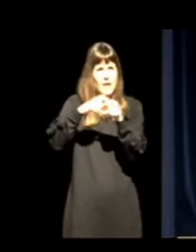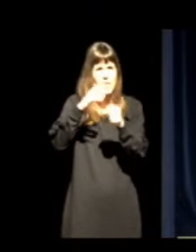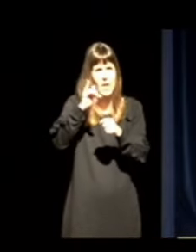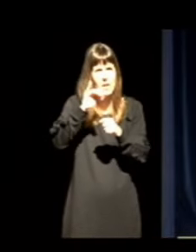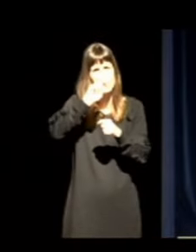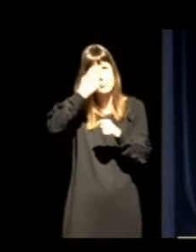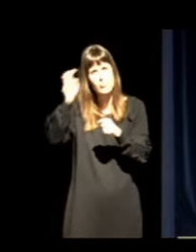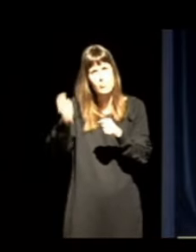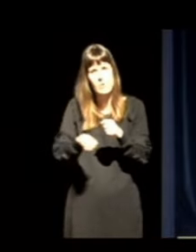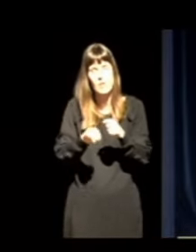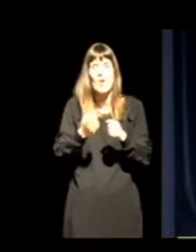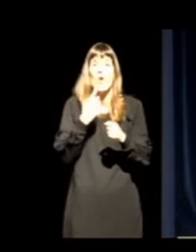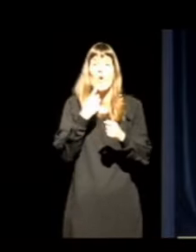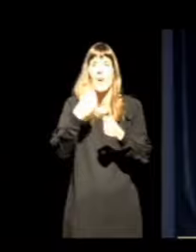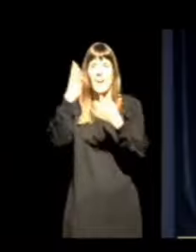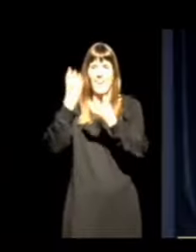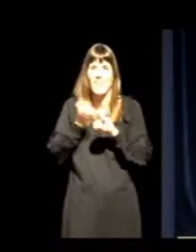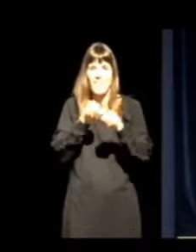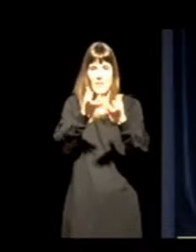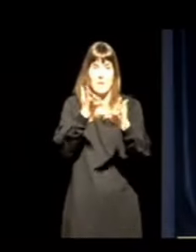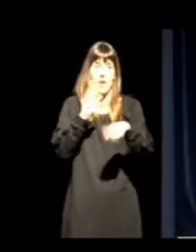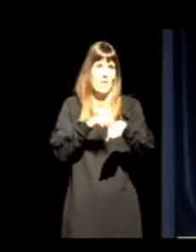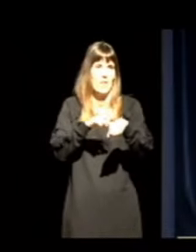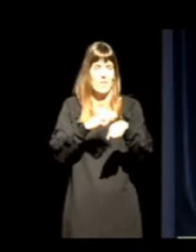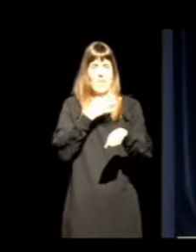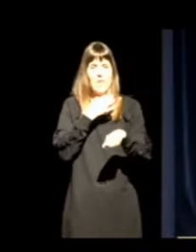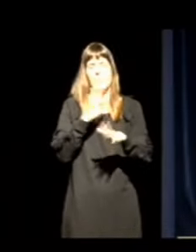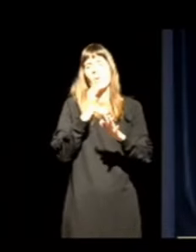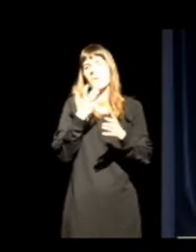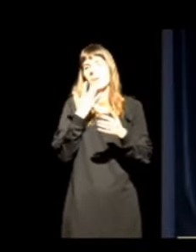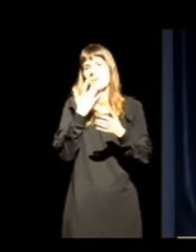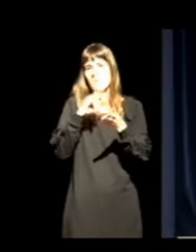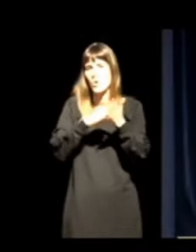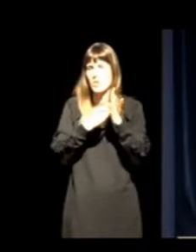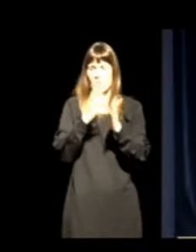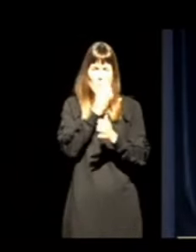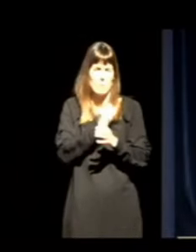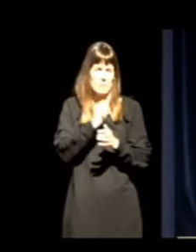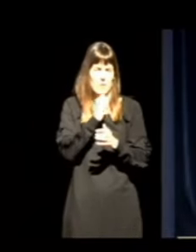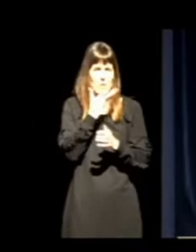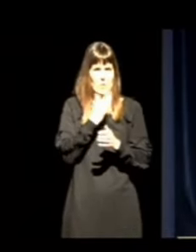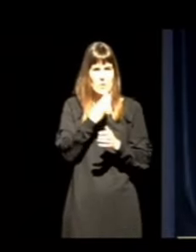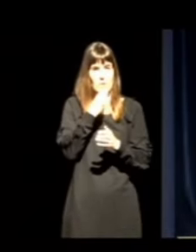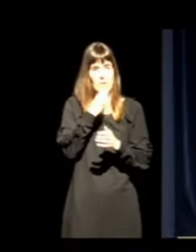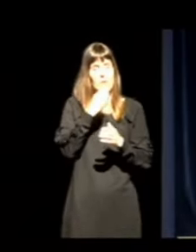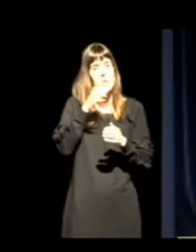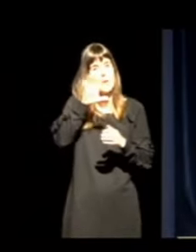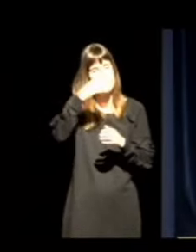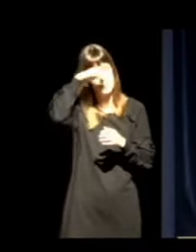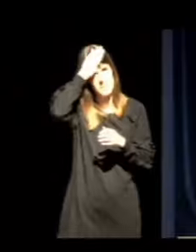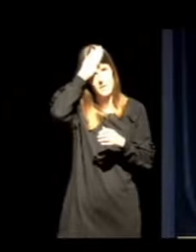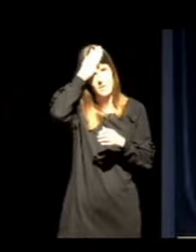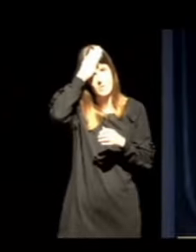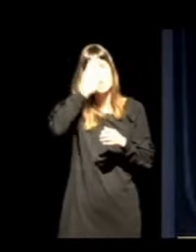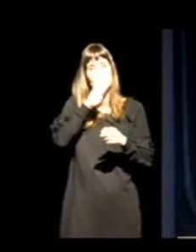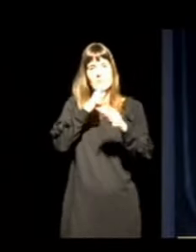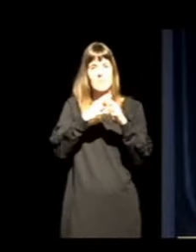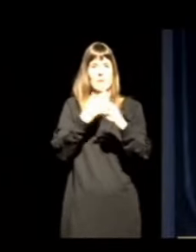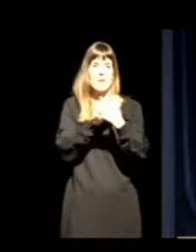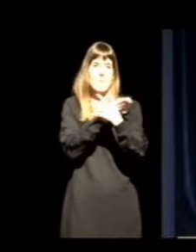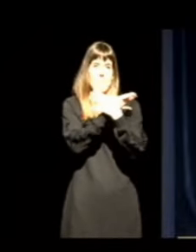me encantaría contaros, pero no hay tiempo. Por ejemplo, en México, el proyecto de las mariposas